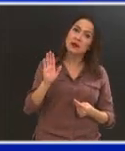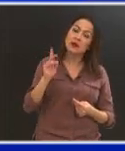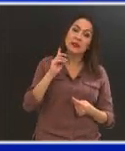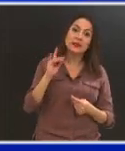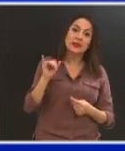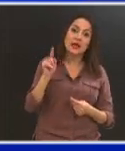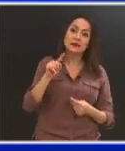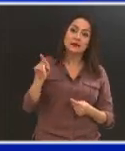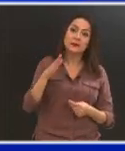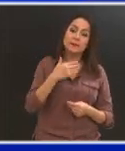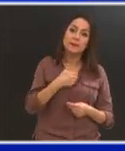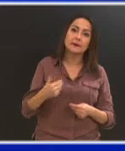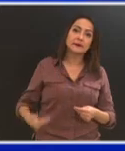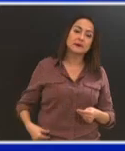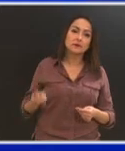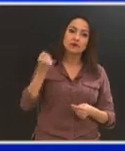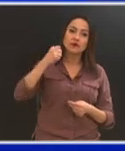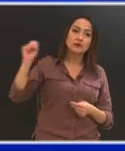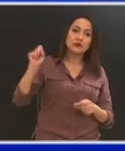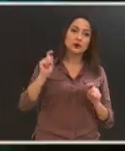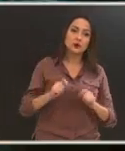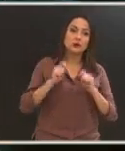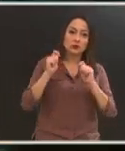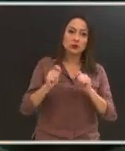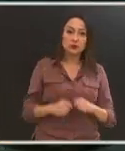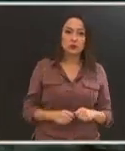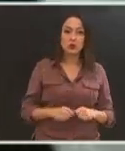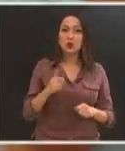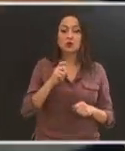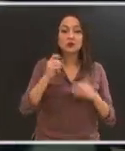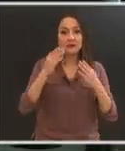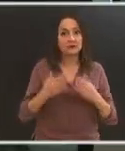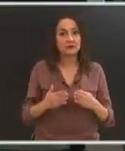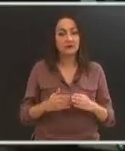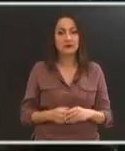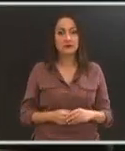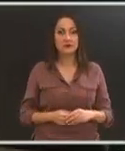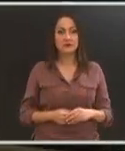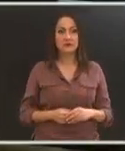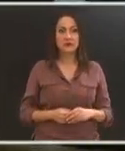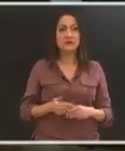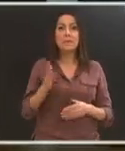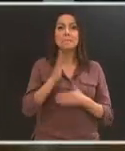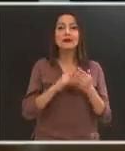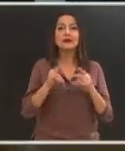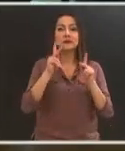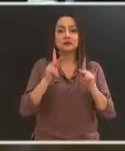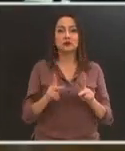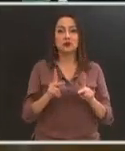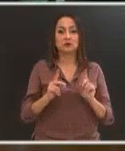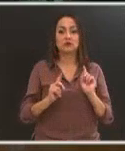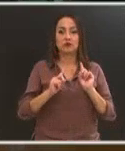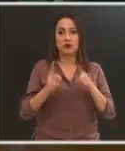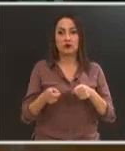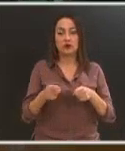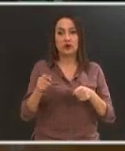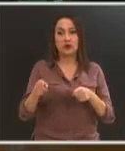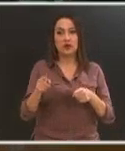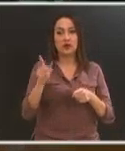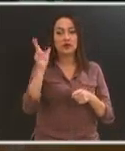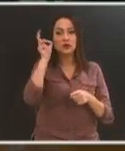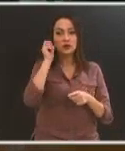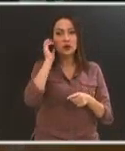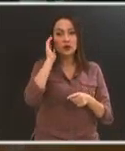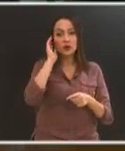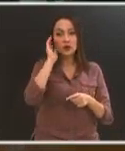Díaz, presidente del Sindicato de Educadores Costarricenses, quienes son parte de las personas que se hicieron presentes a escuchar